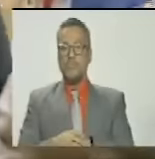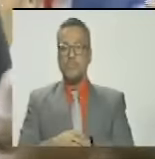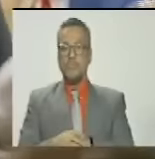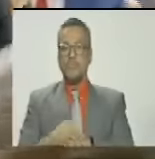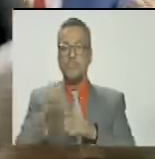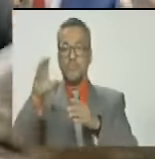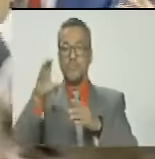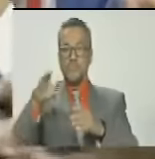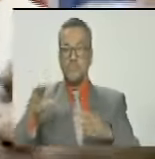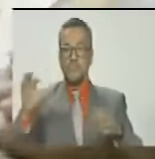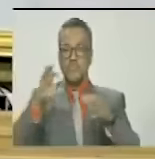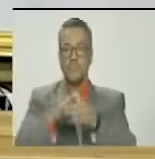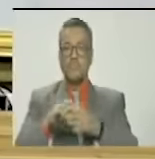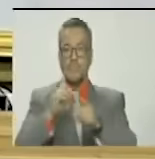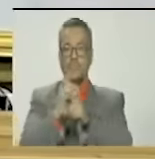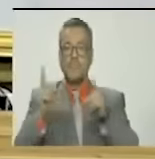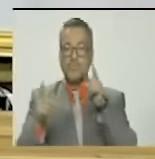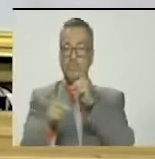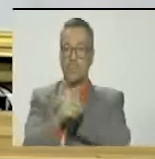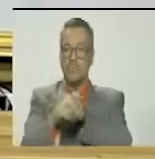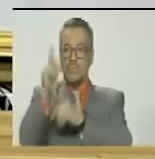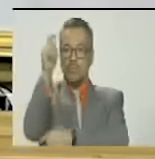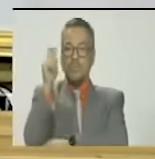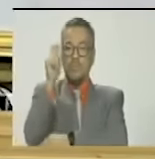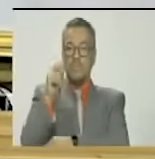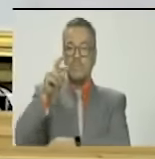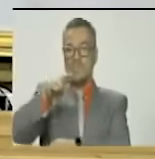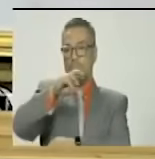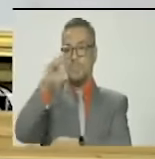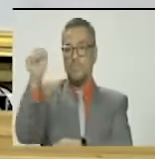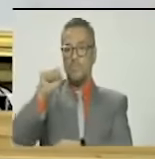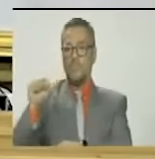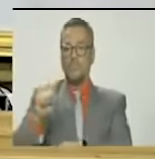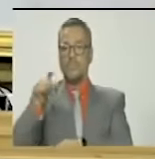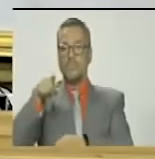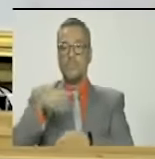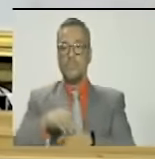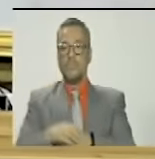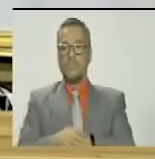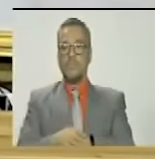Al partido Alianza para el Cambio, en nombre del diputado Ricardo Sánchez.